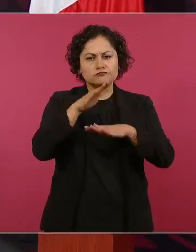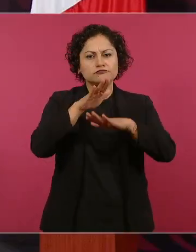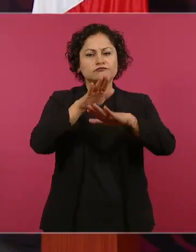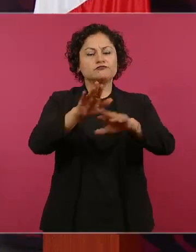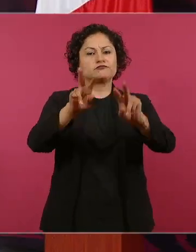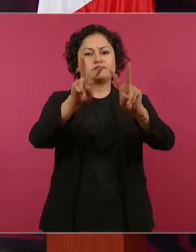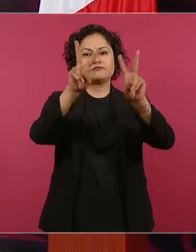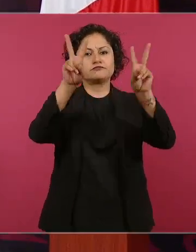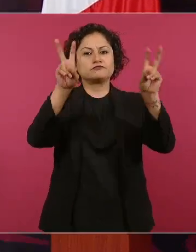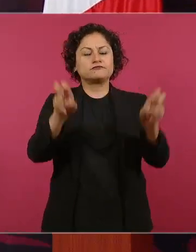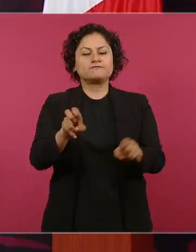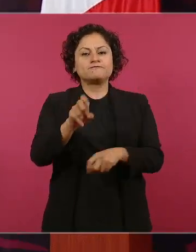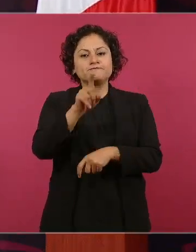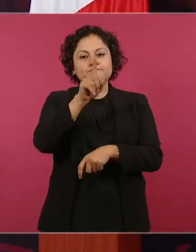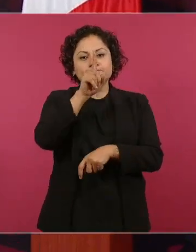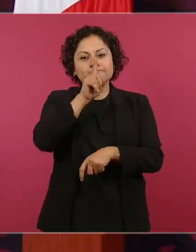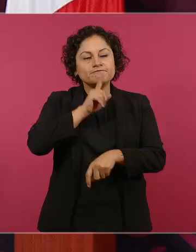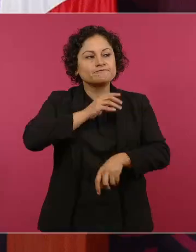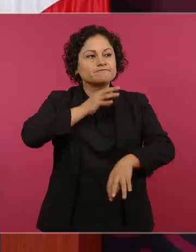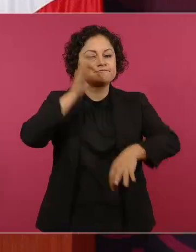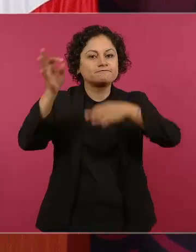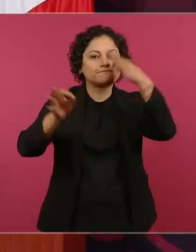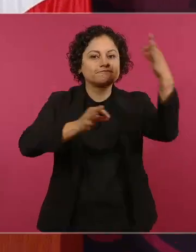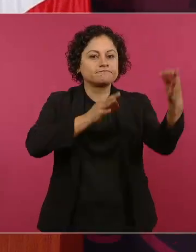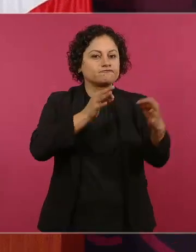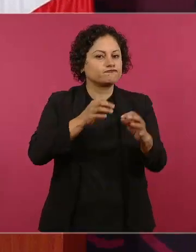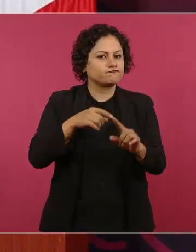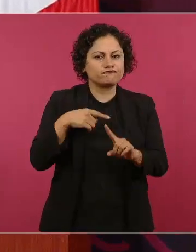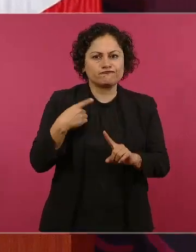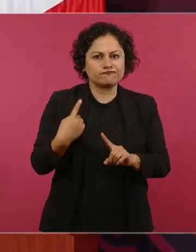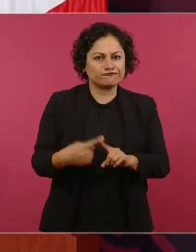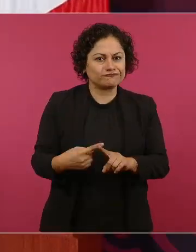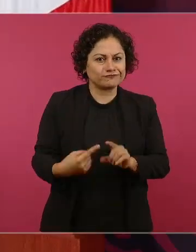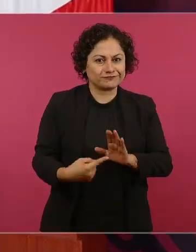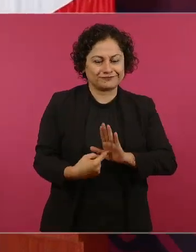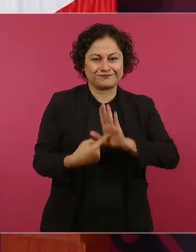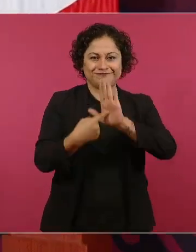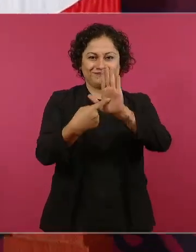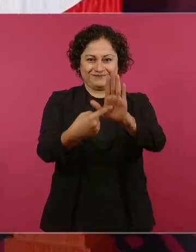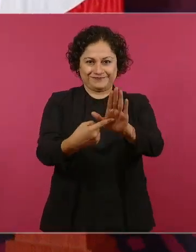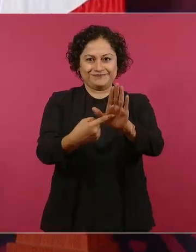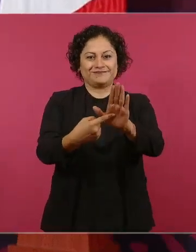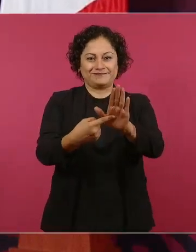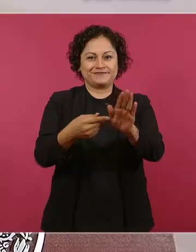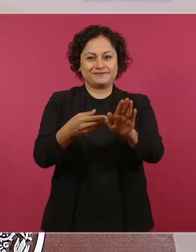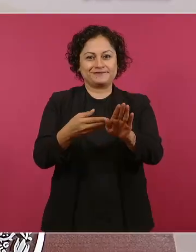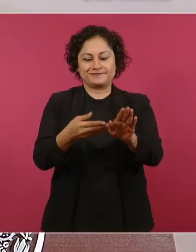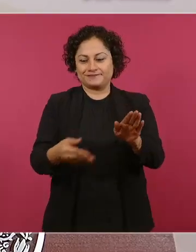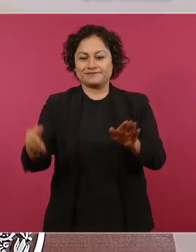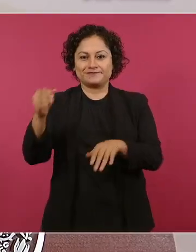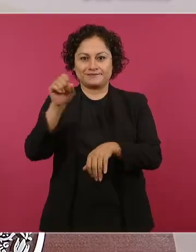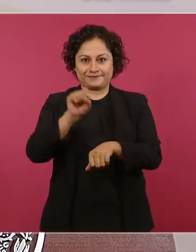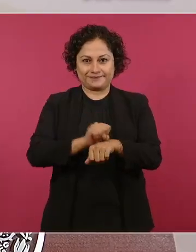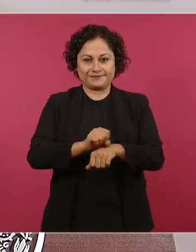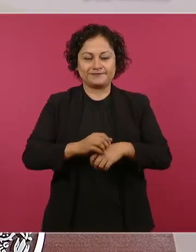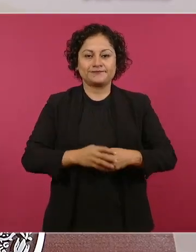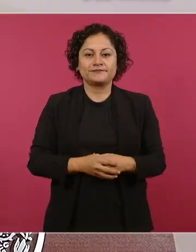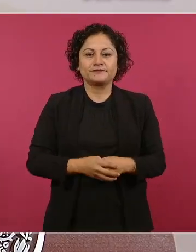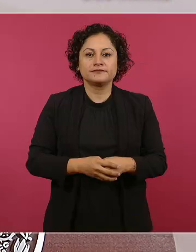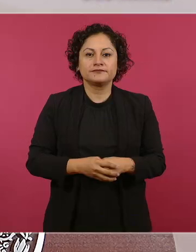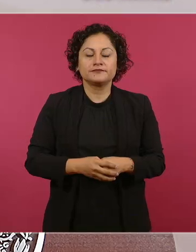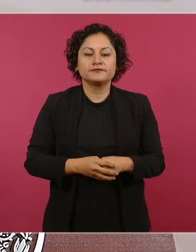mentiras de la semana, y también vamos a informar